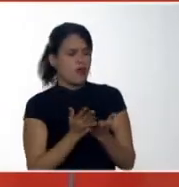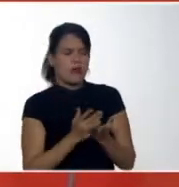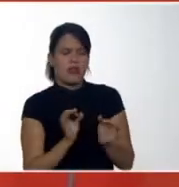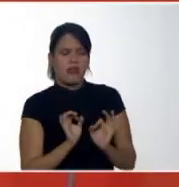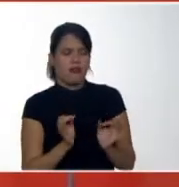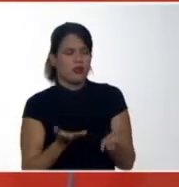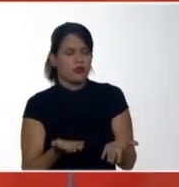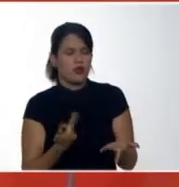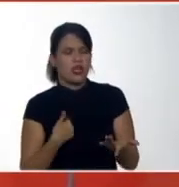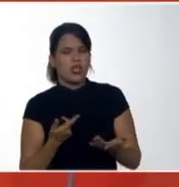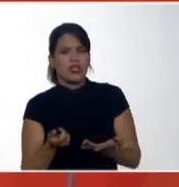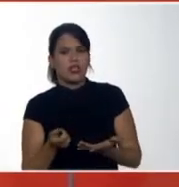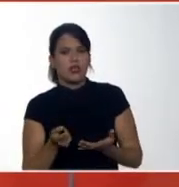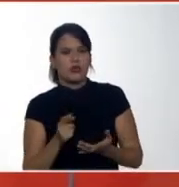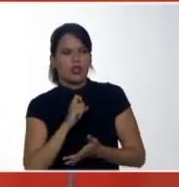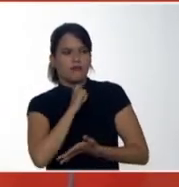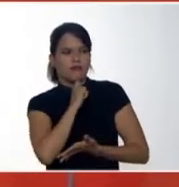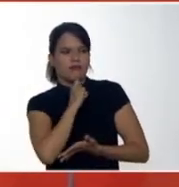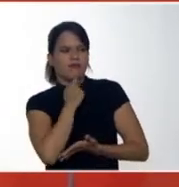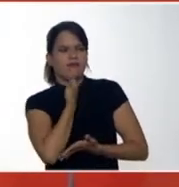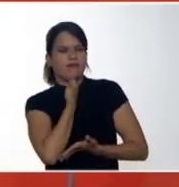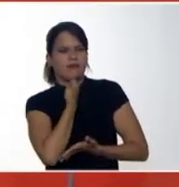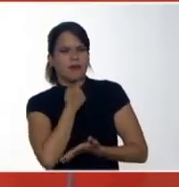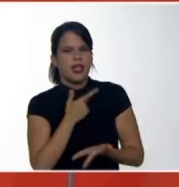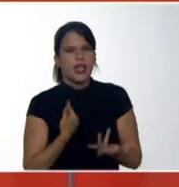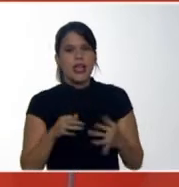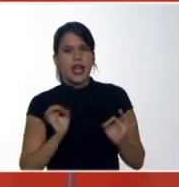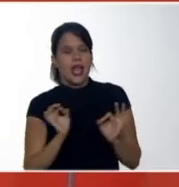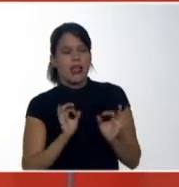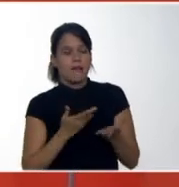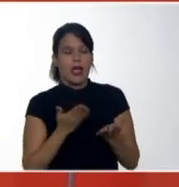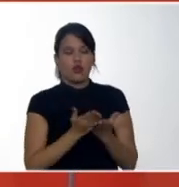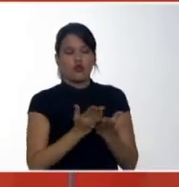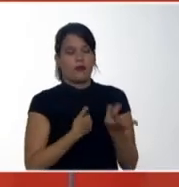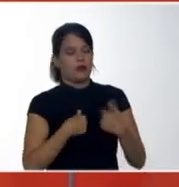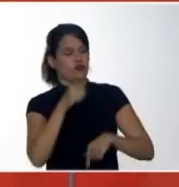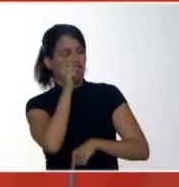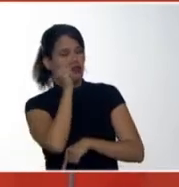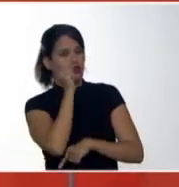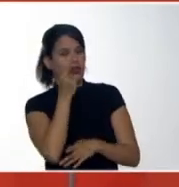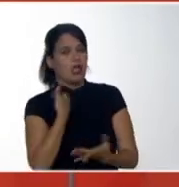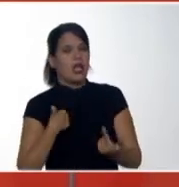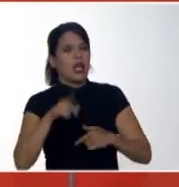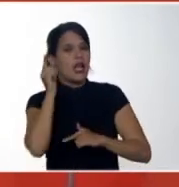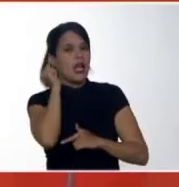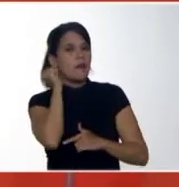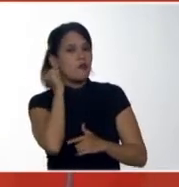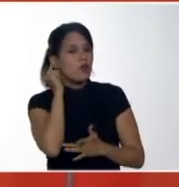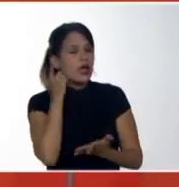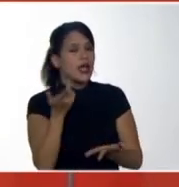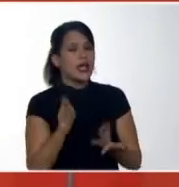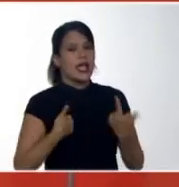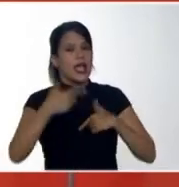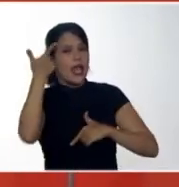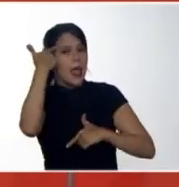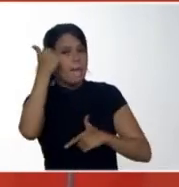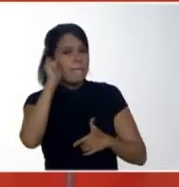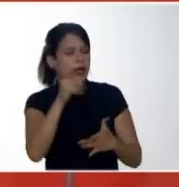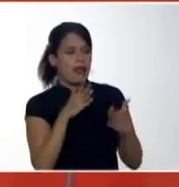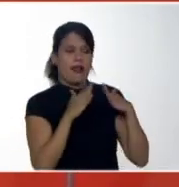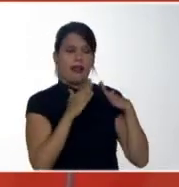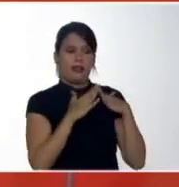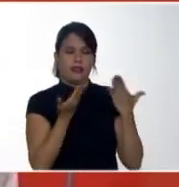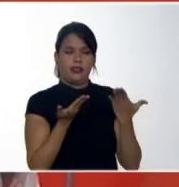tema secreto. Solamente estudiaban los hombres. Las mujeres eran para la